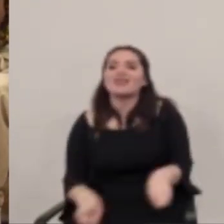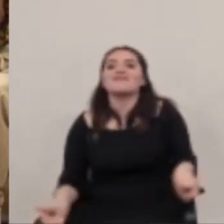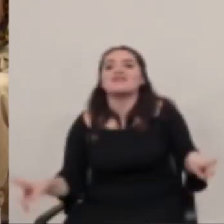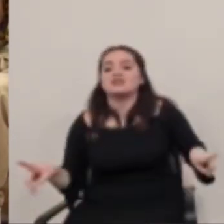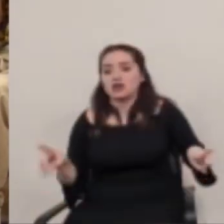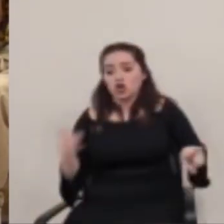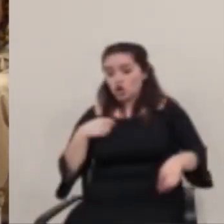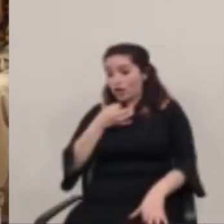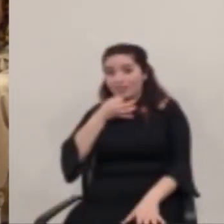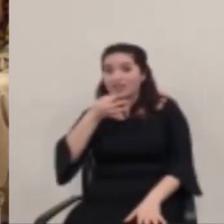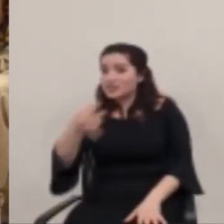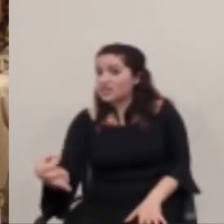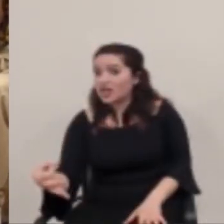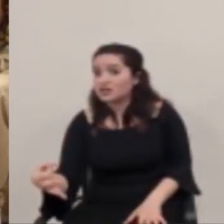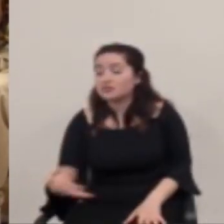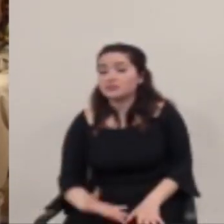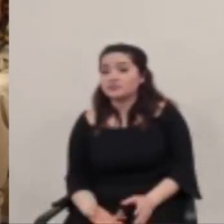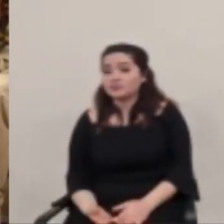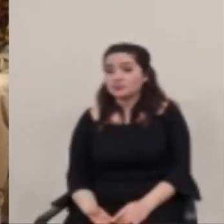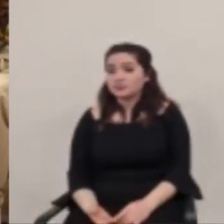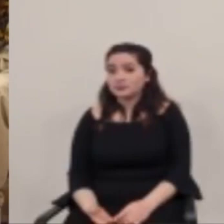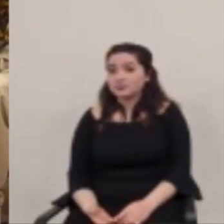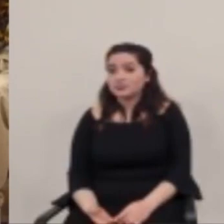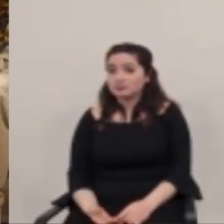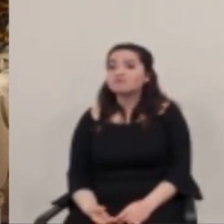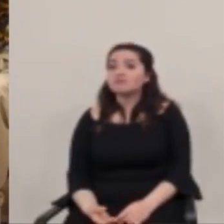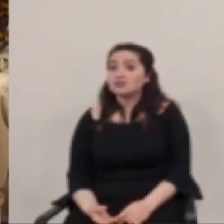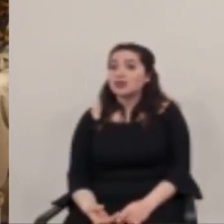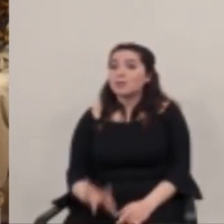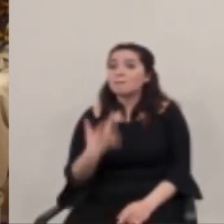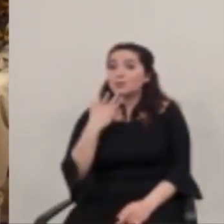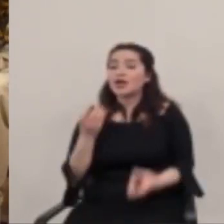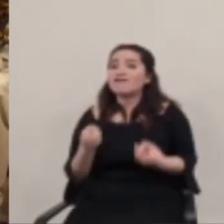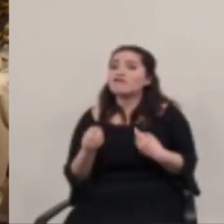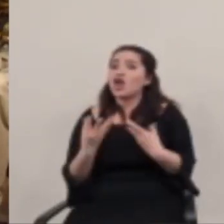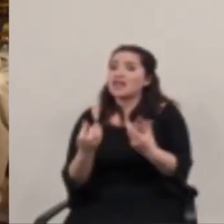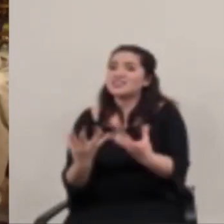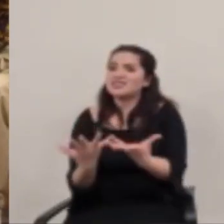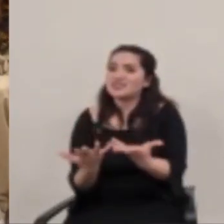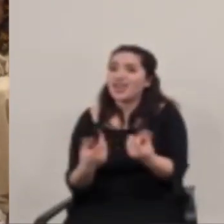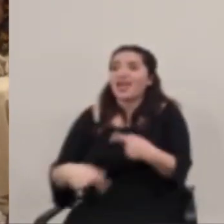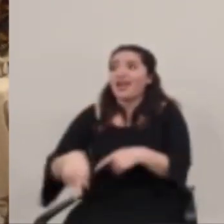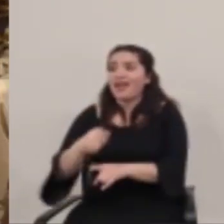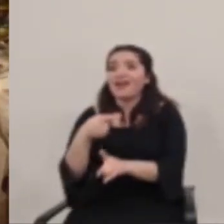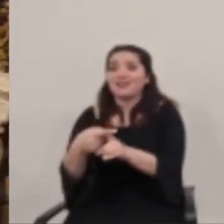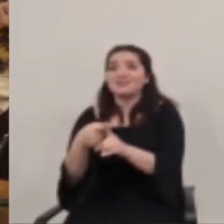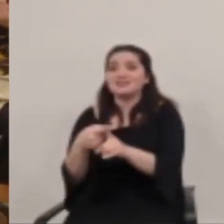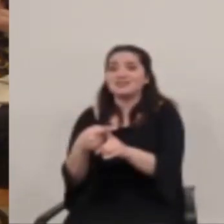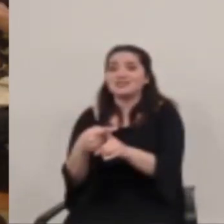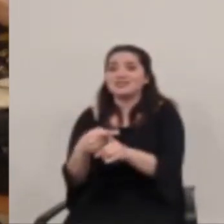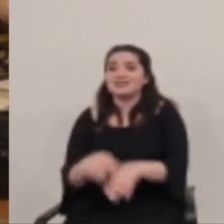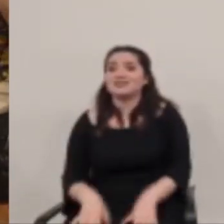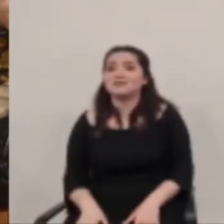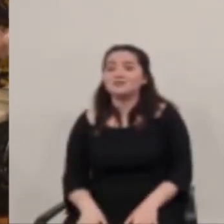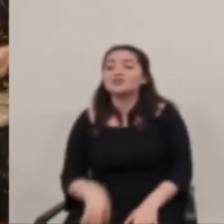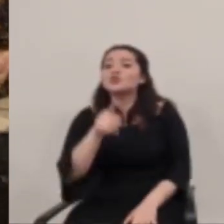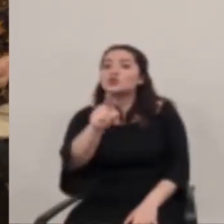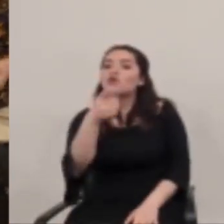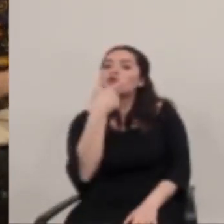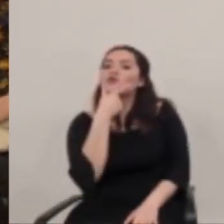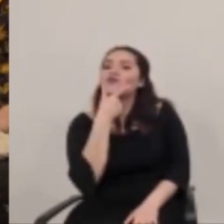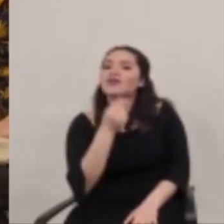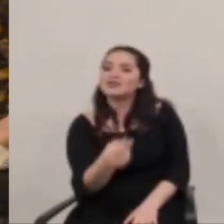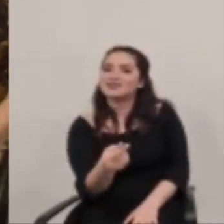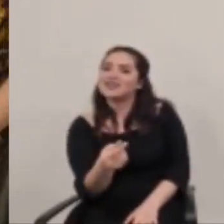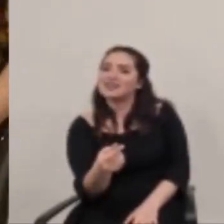declaran, porque es una violencia extra, es una vulneración extra que tú estás facilitando a un